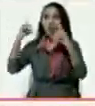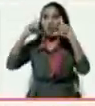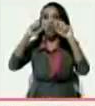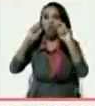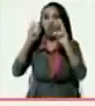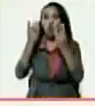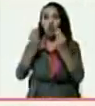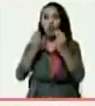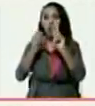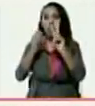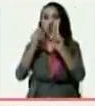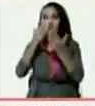Esta foto es peor porque él sí lo ve.